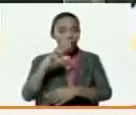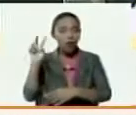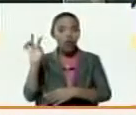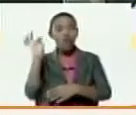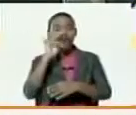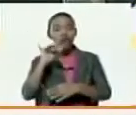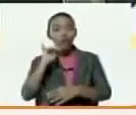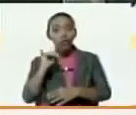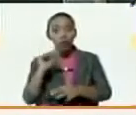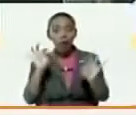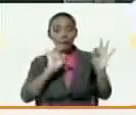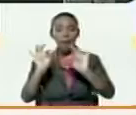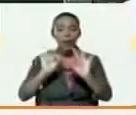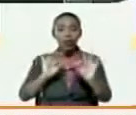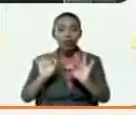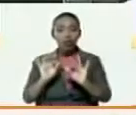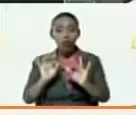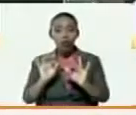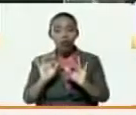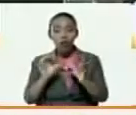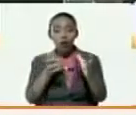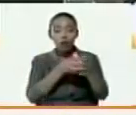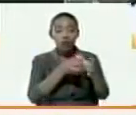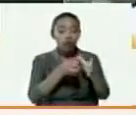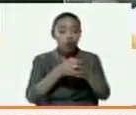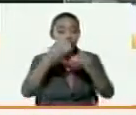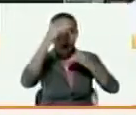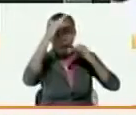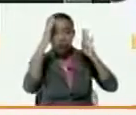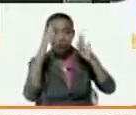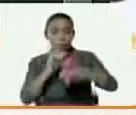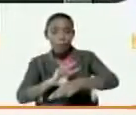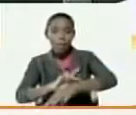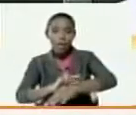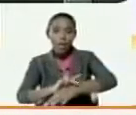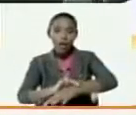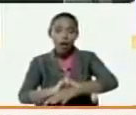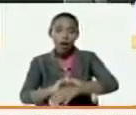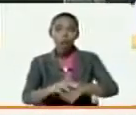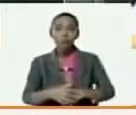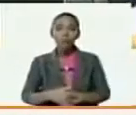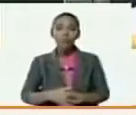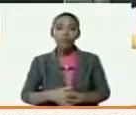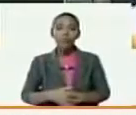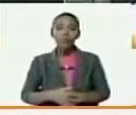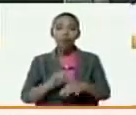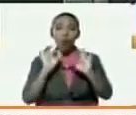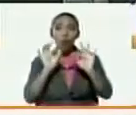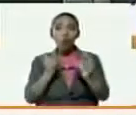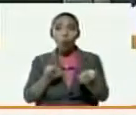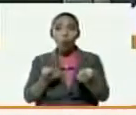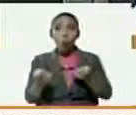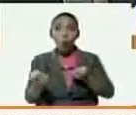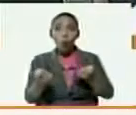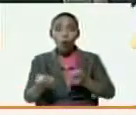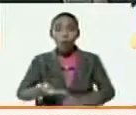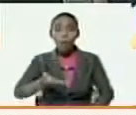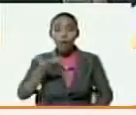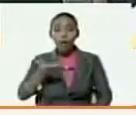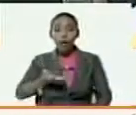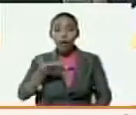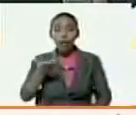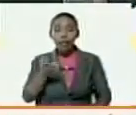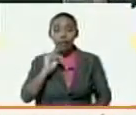la preparación de los equipos de atención médica y de los puntos de control es muy importante